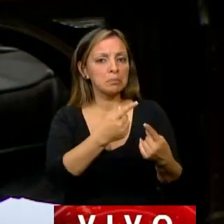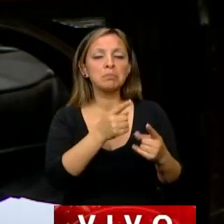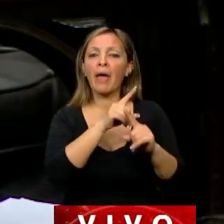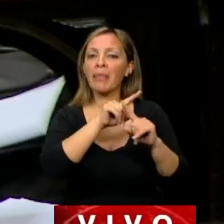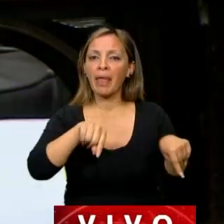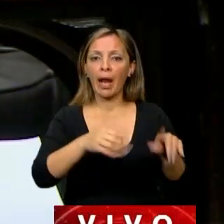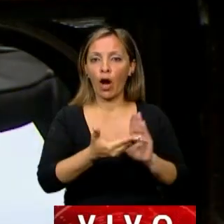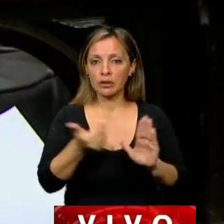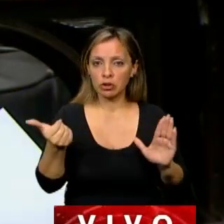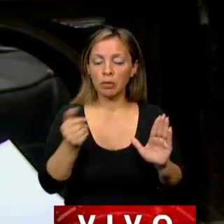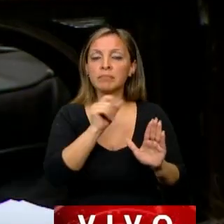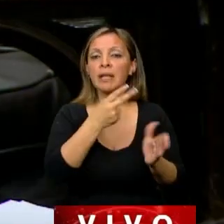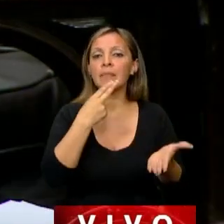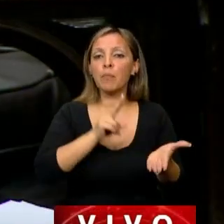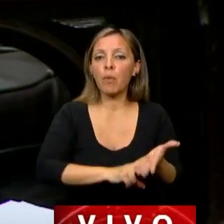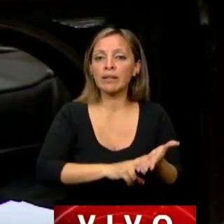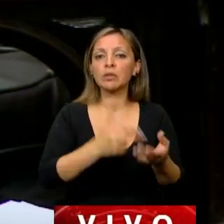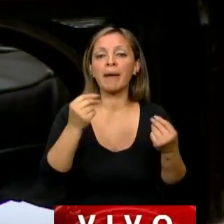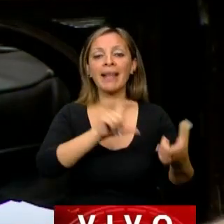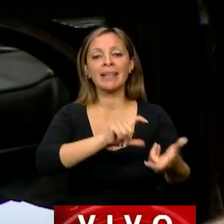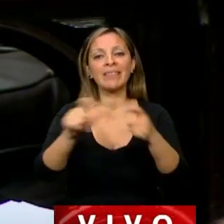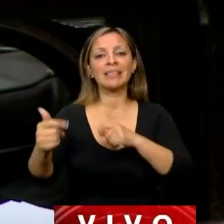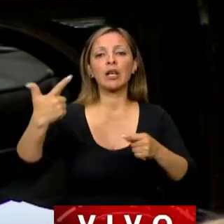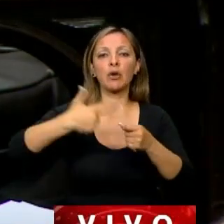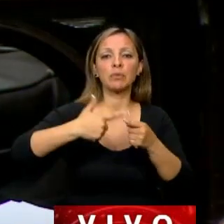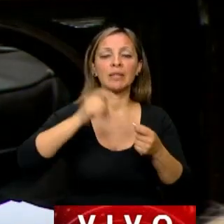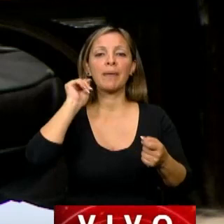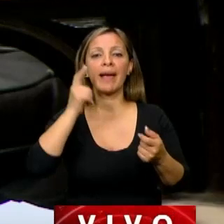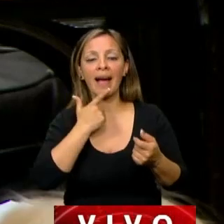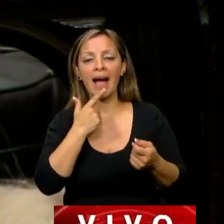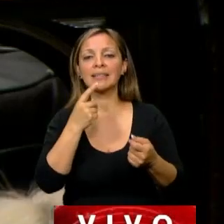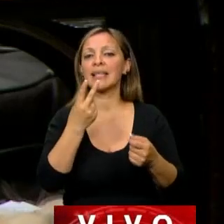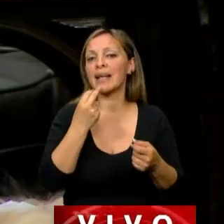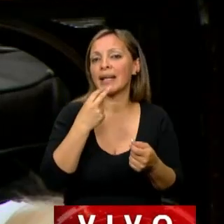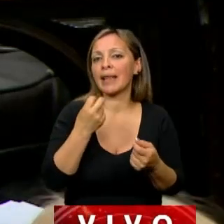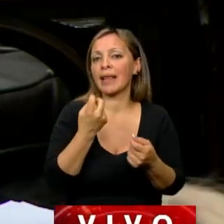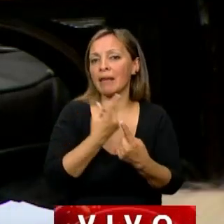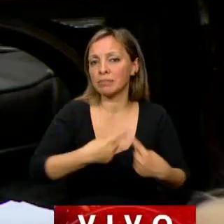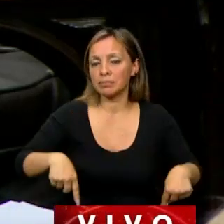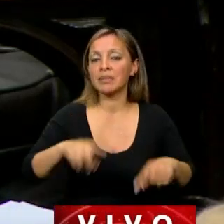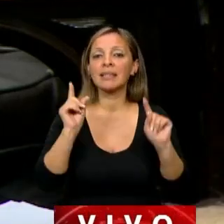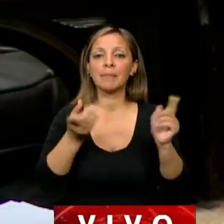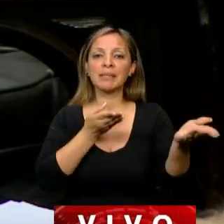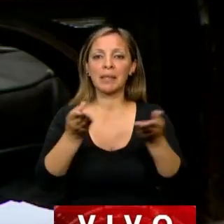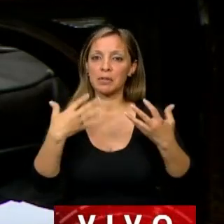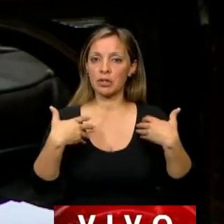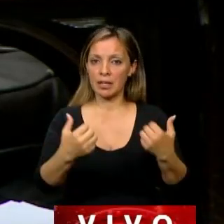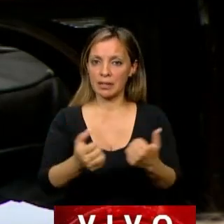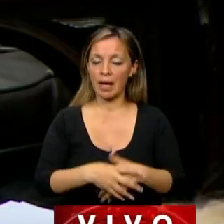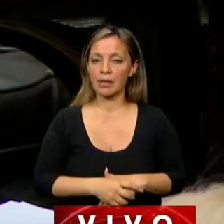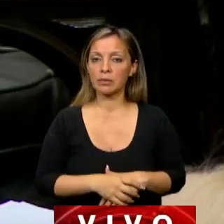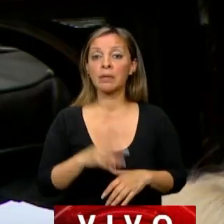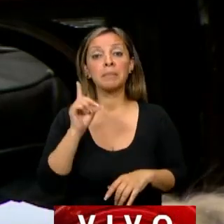específicos que graban transferencias de combustible gas energía eléctrica y servicios sanitarios excepto se